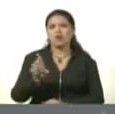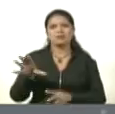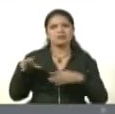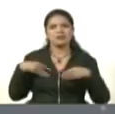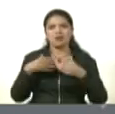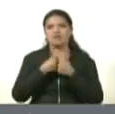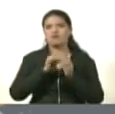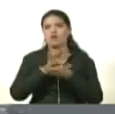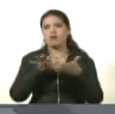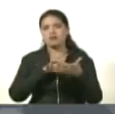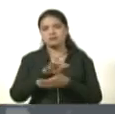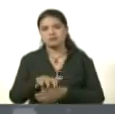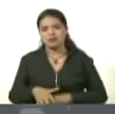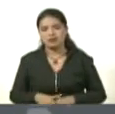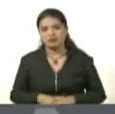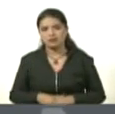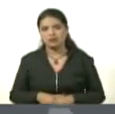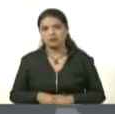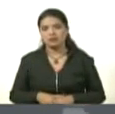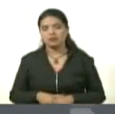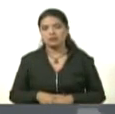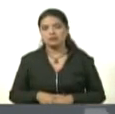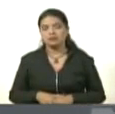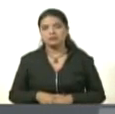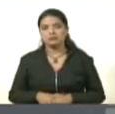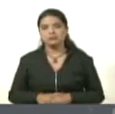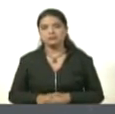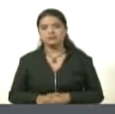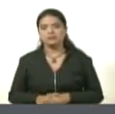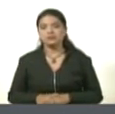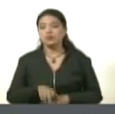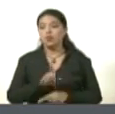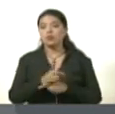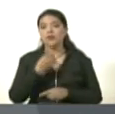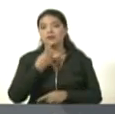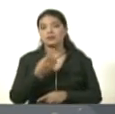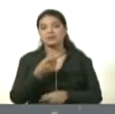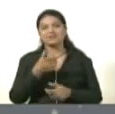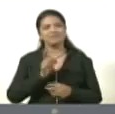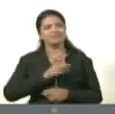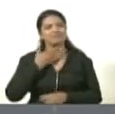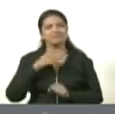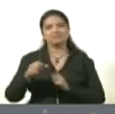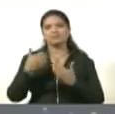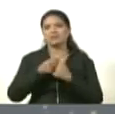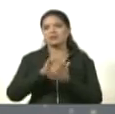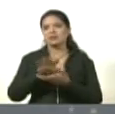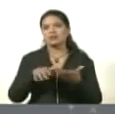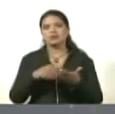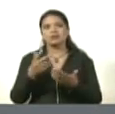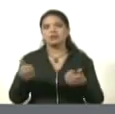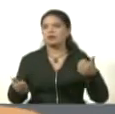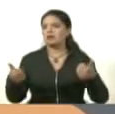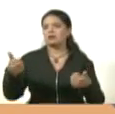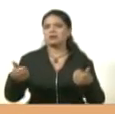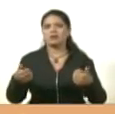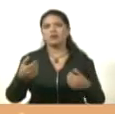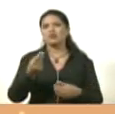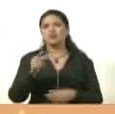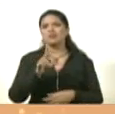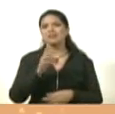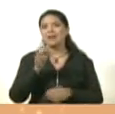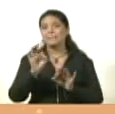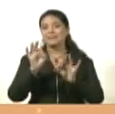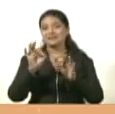partes. Entiéndase bien, condenan, lo que único que han dicho es: condenamos la violencia de todas las partes. O sea, ni siquiera se refieren a este hecho